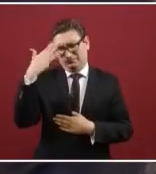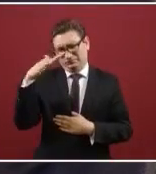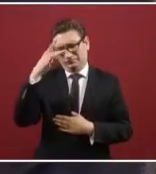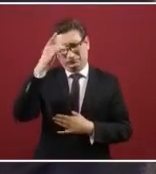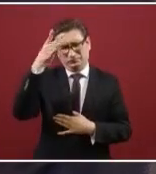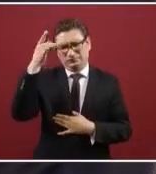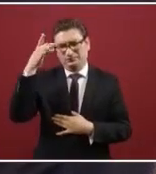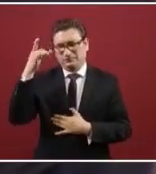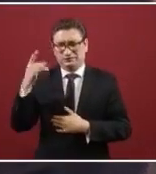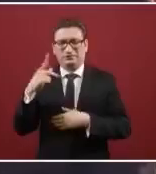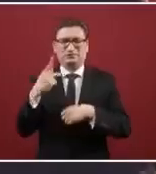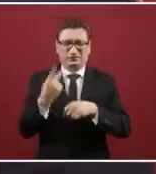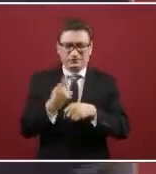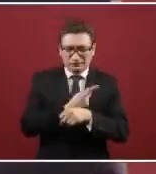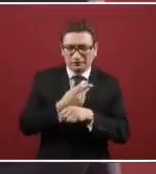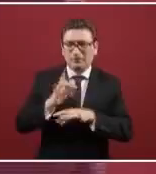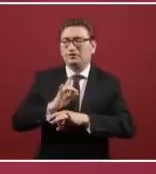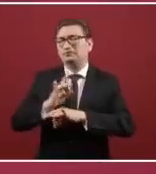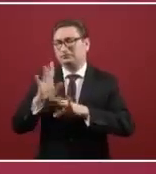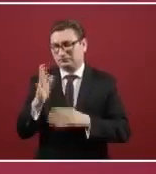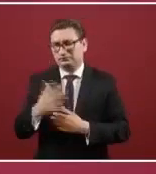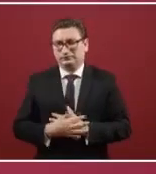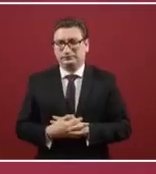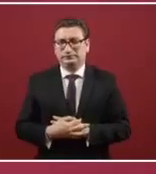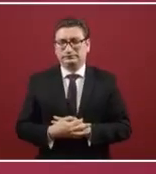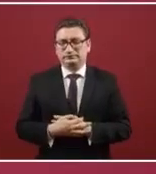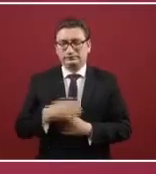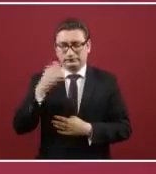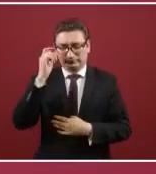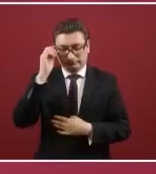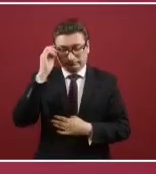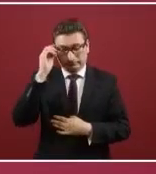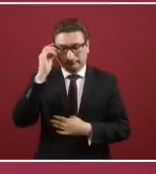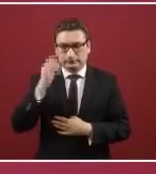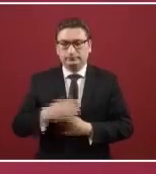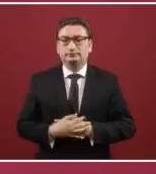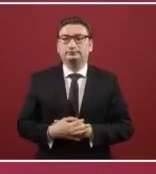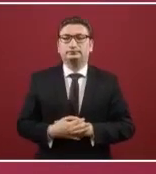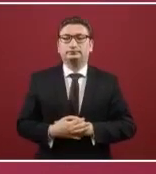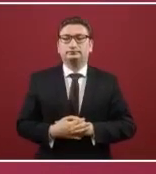ustedes saben lo que sucedió, se encontraron en la línea